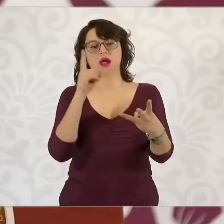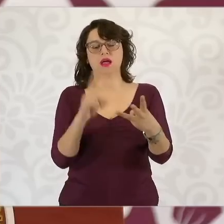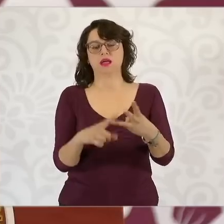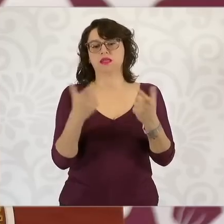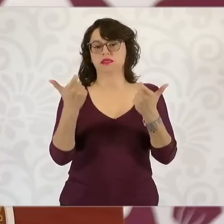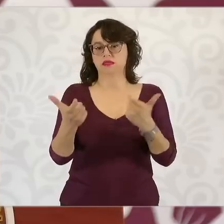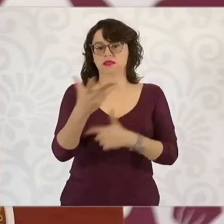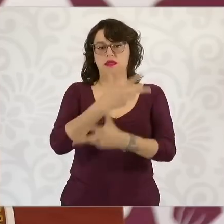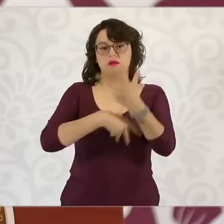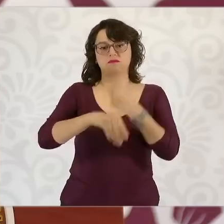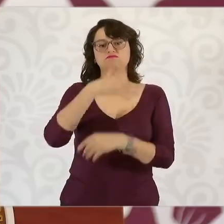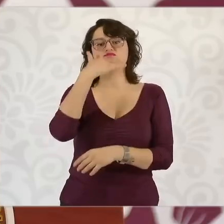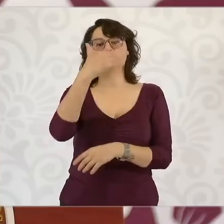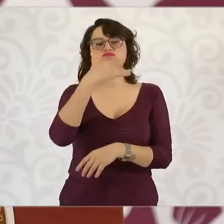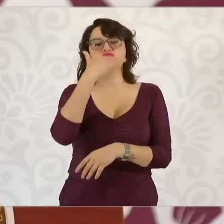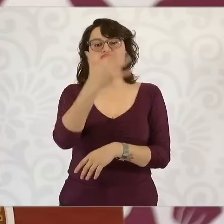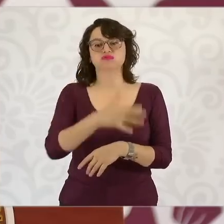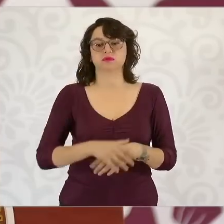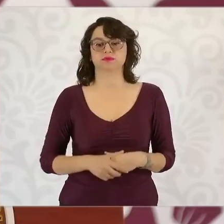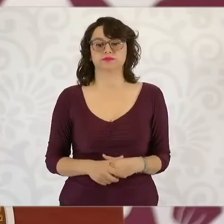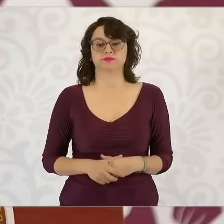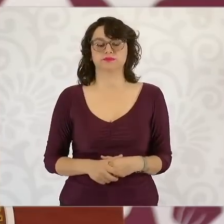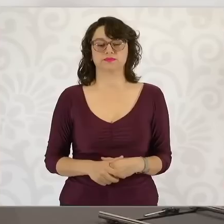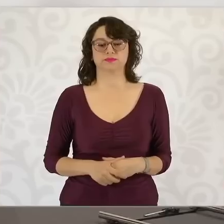procedencia ilícita.